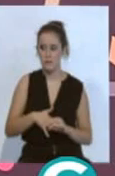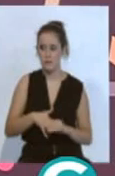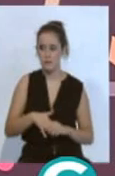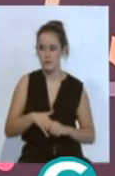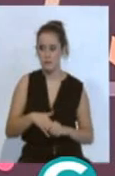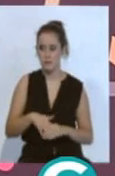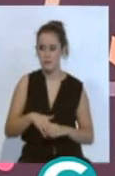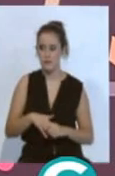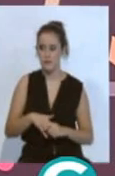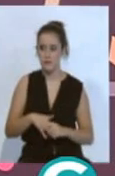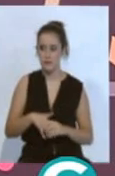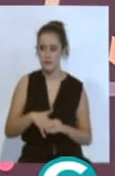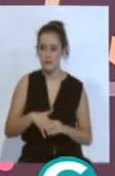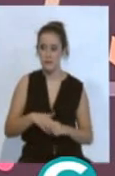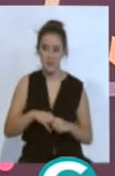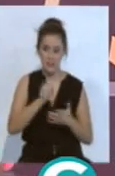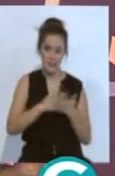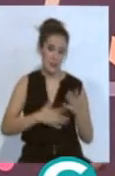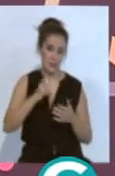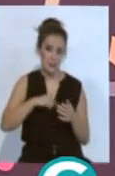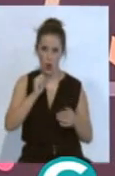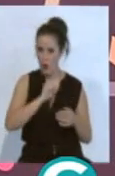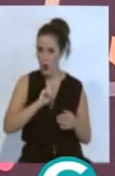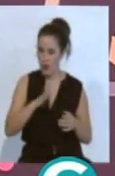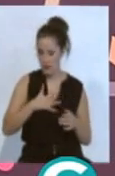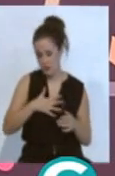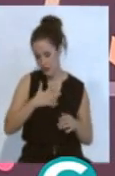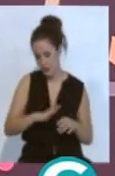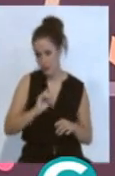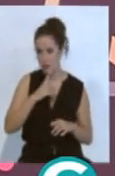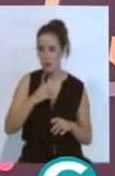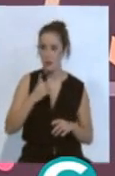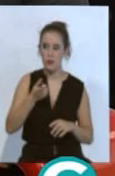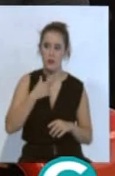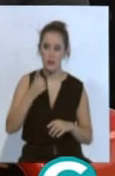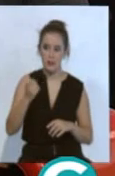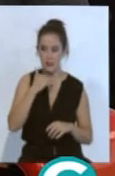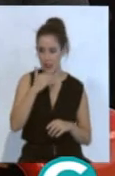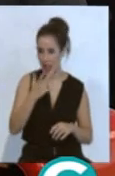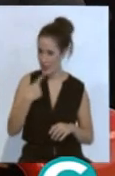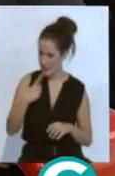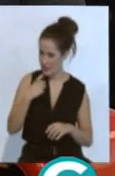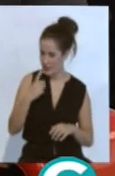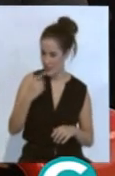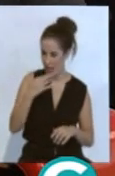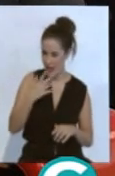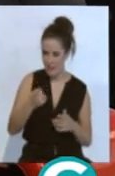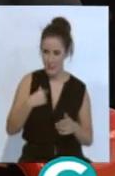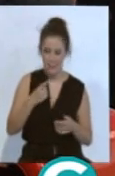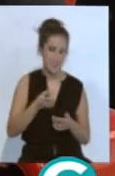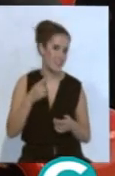ahí de los que se ofrecen para lo que necesite. Yo no canto, ¿eh, Manolín? Pero cualquier pero otra más, cosa... Este año es el